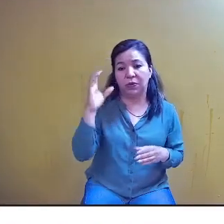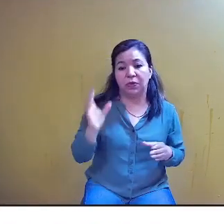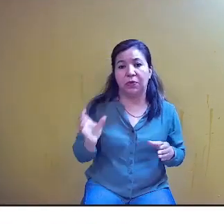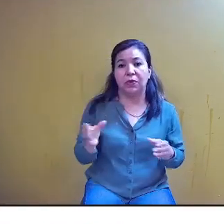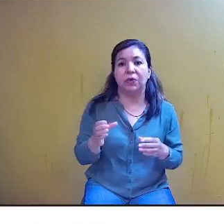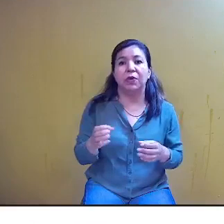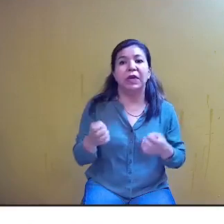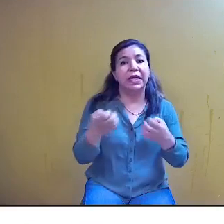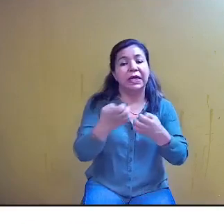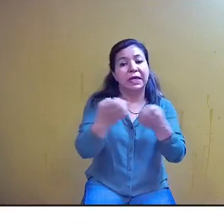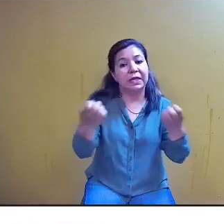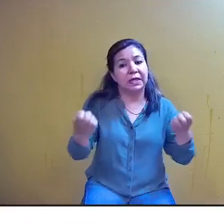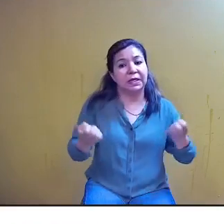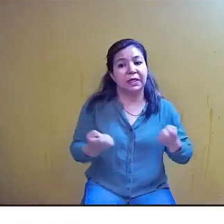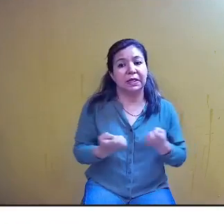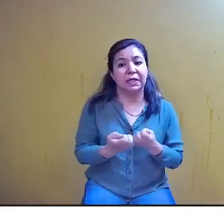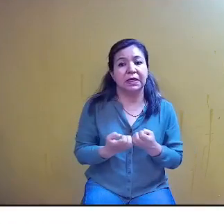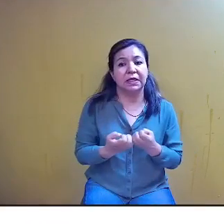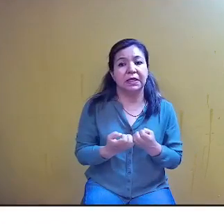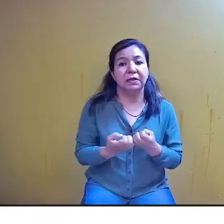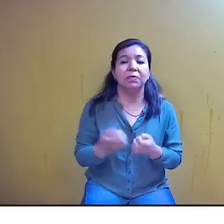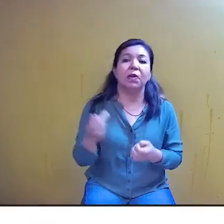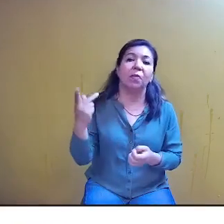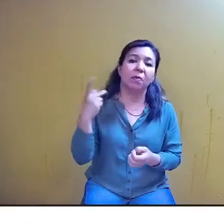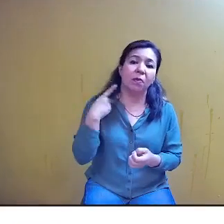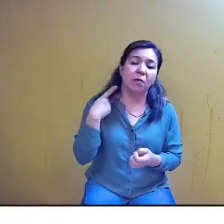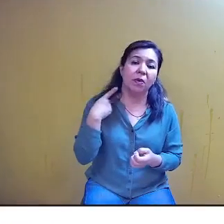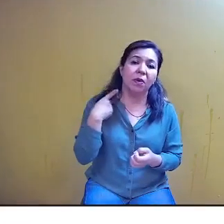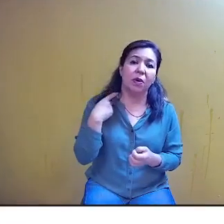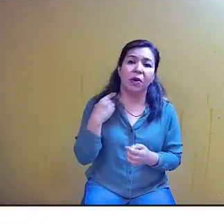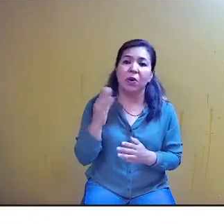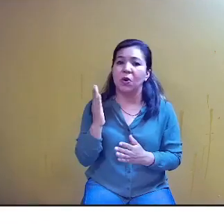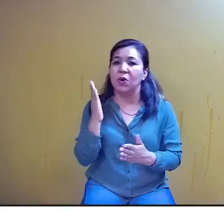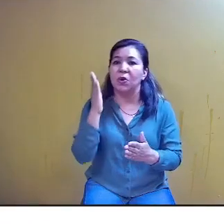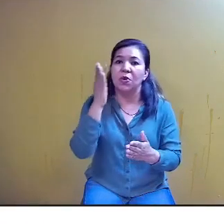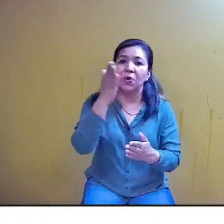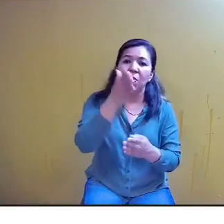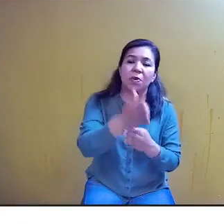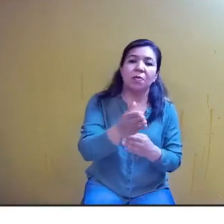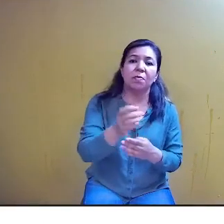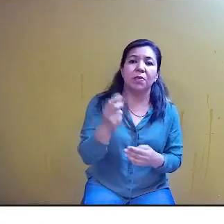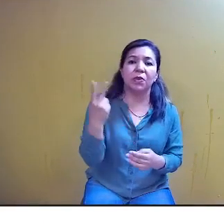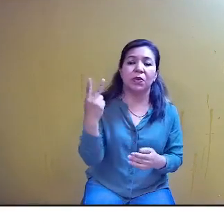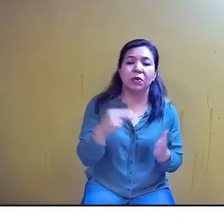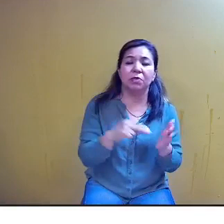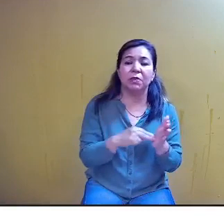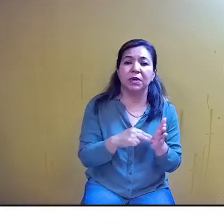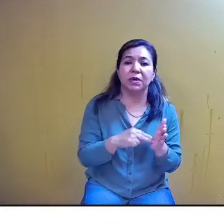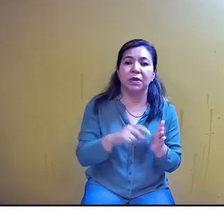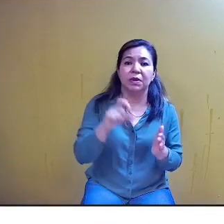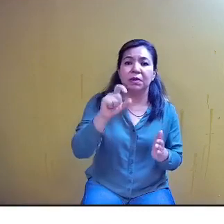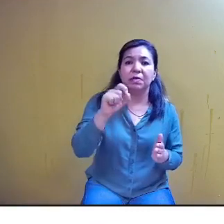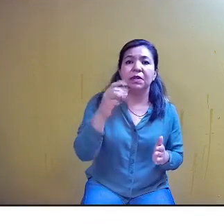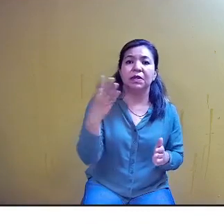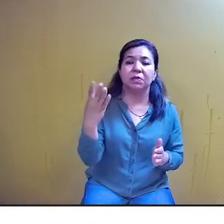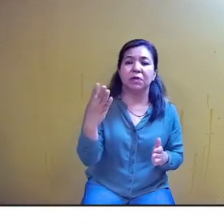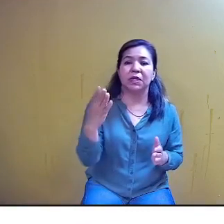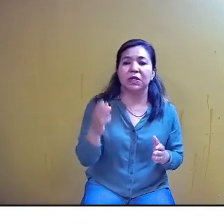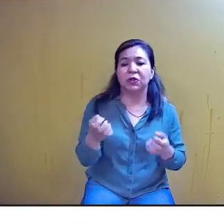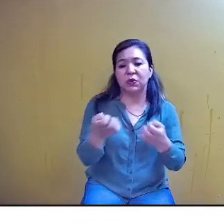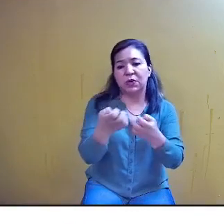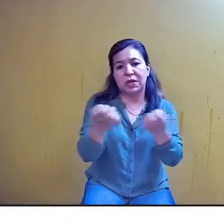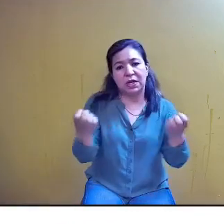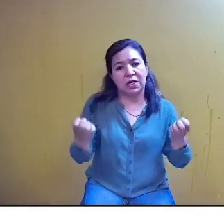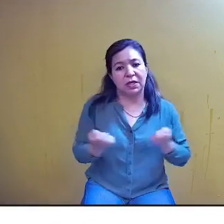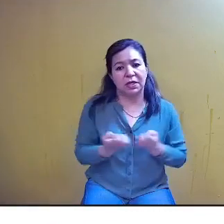equipo político y donde sobresalen las frases rumbo al 2024, somos equipos y somos familia, con